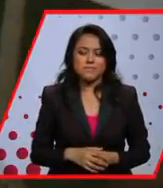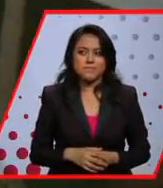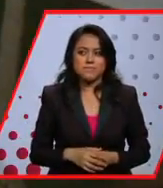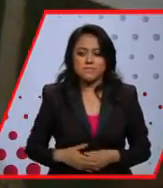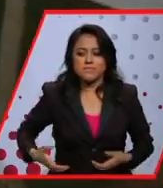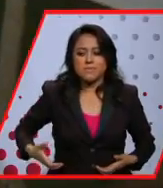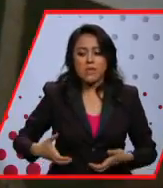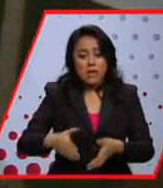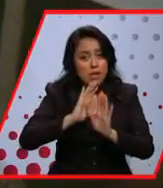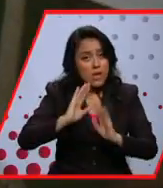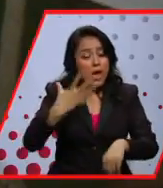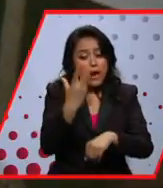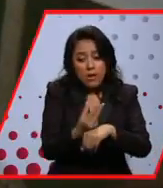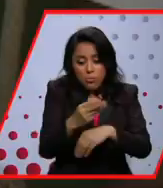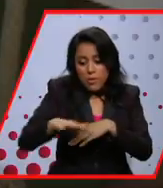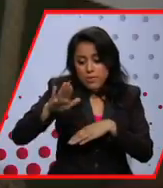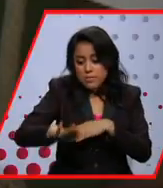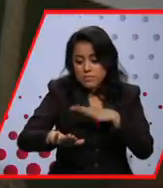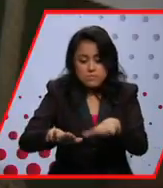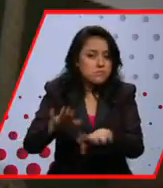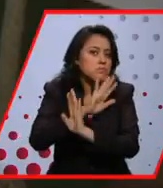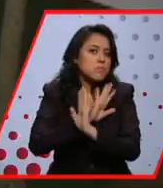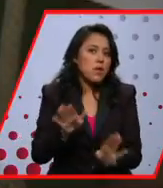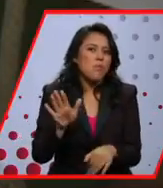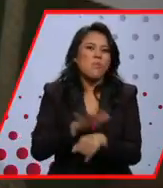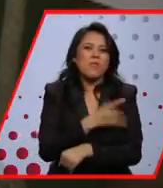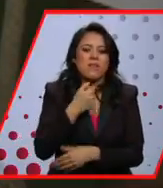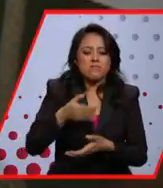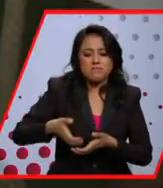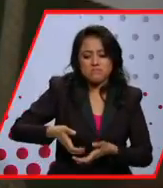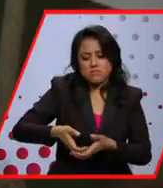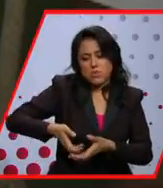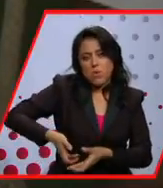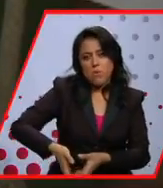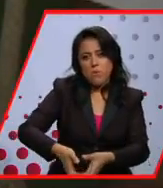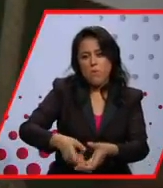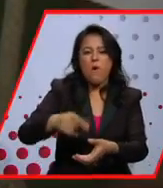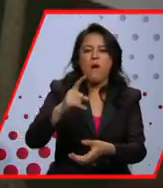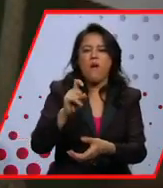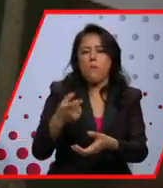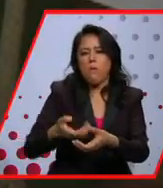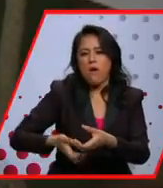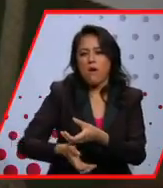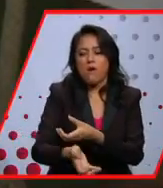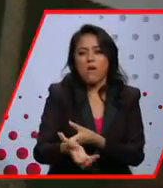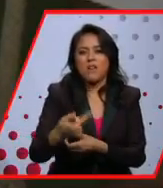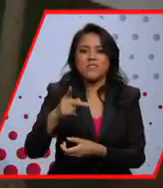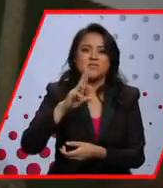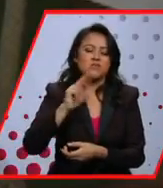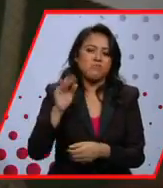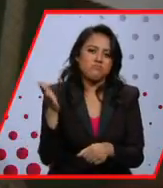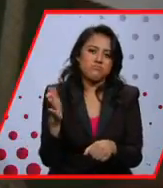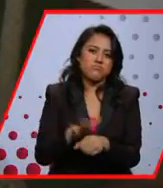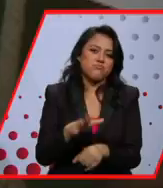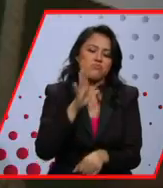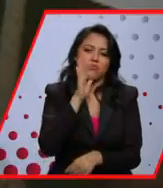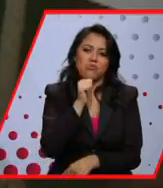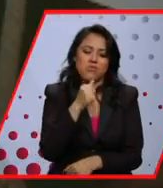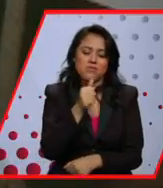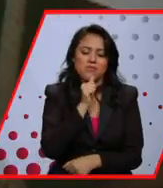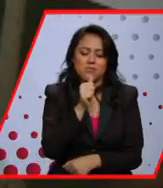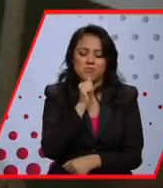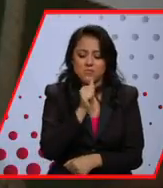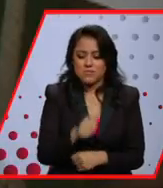la arreglaron, la taparon así como está, porque abajo viene el drenaje. Y si no la tapan, el drenaje se echaba a perder.